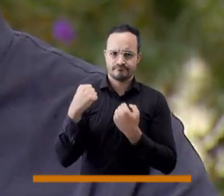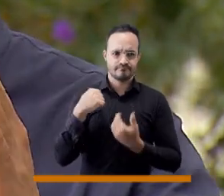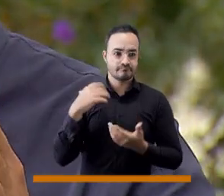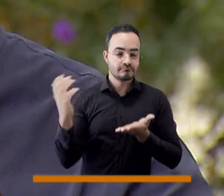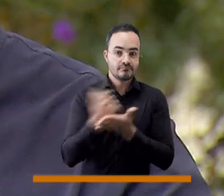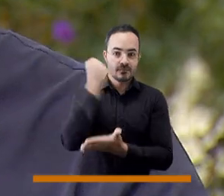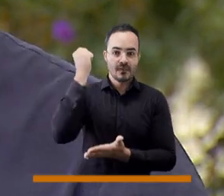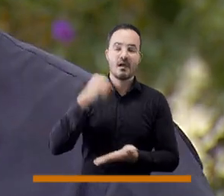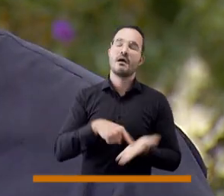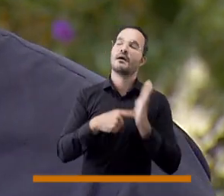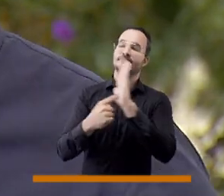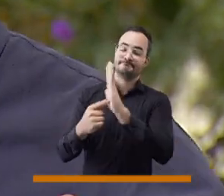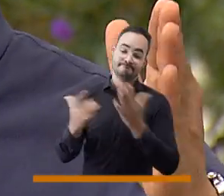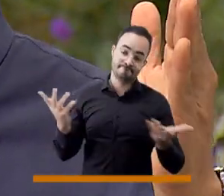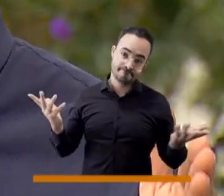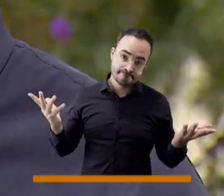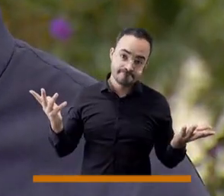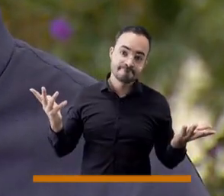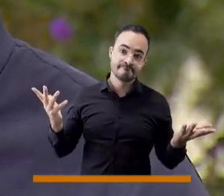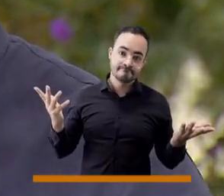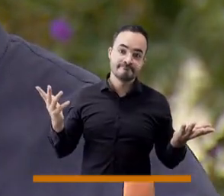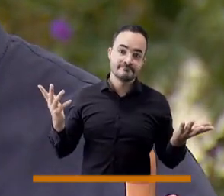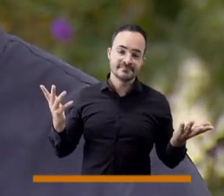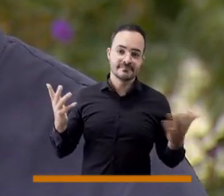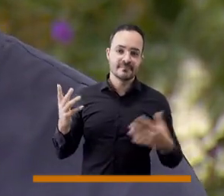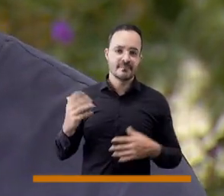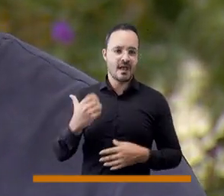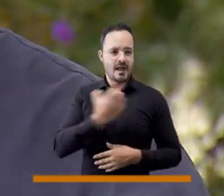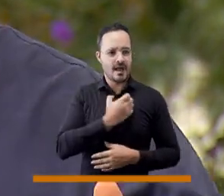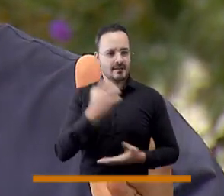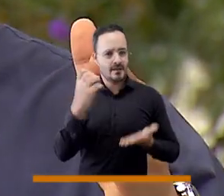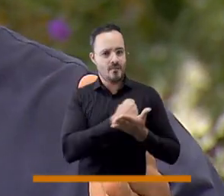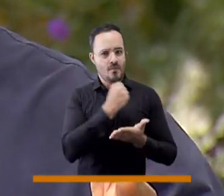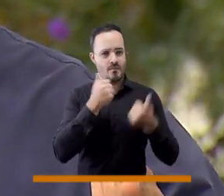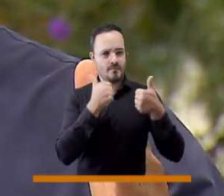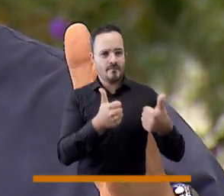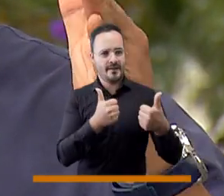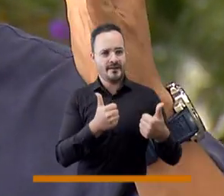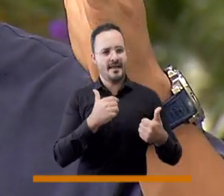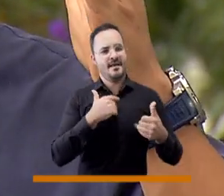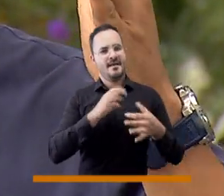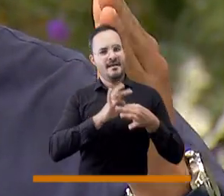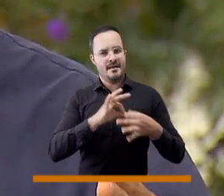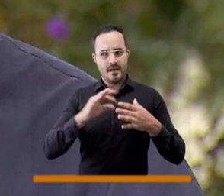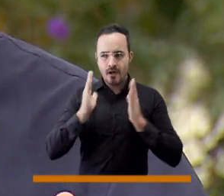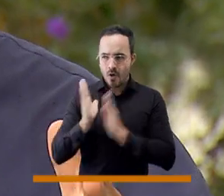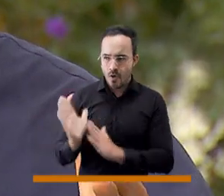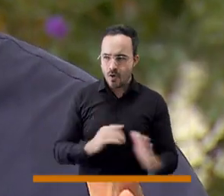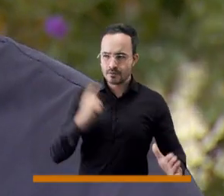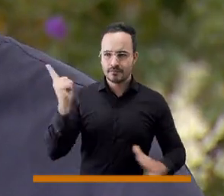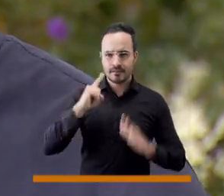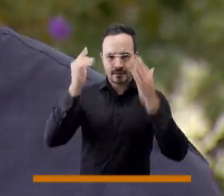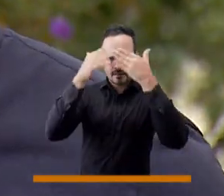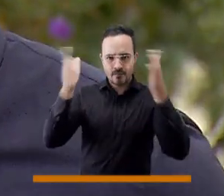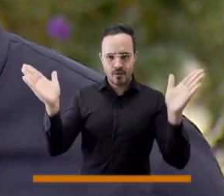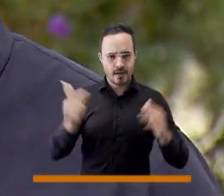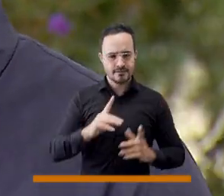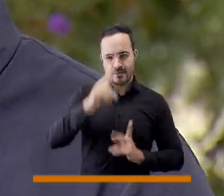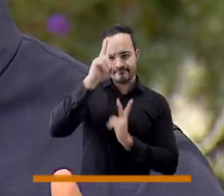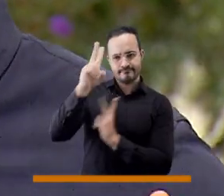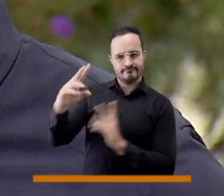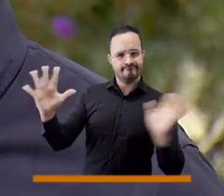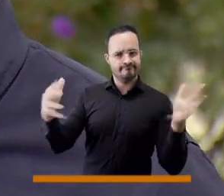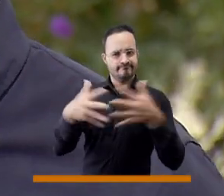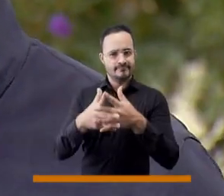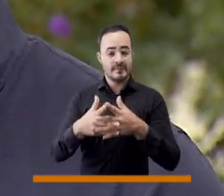nacional, al gobierno de Gustavo Petro, eligiendo un buen alcalde, un alcalde que respete el orden, la democracia y que vaya